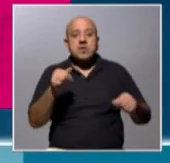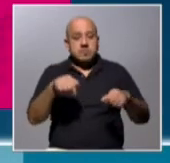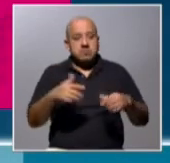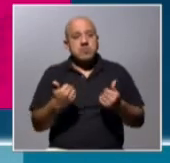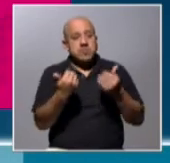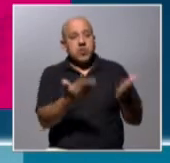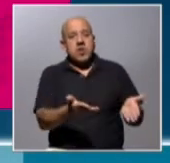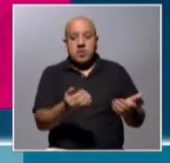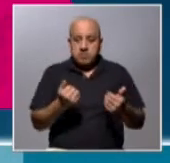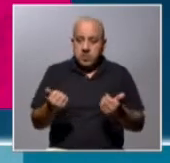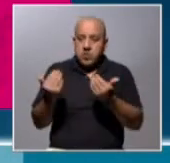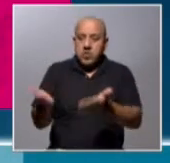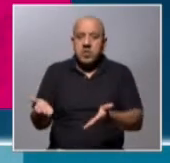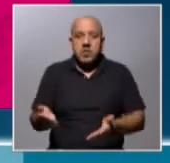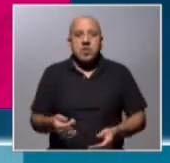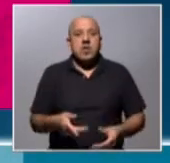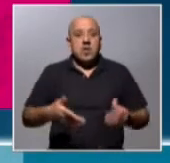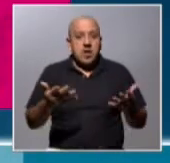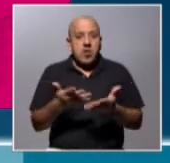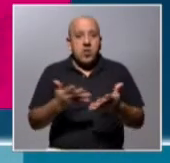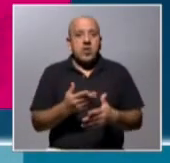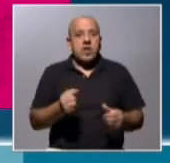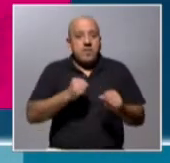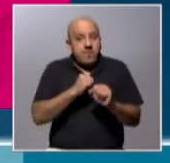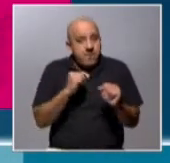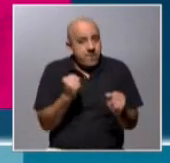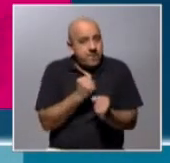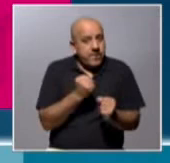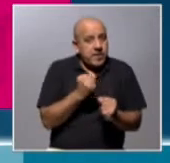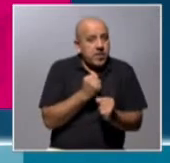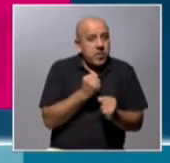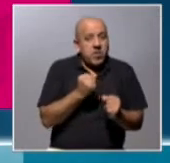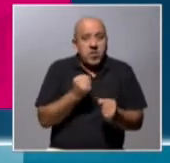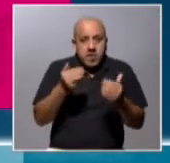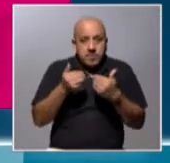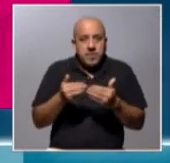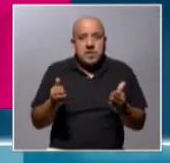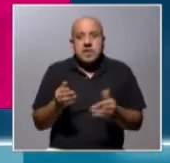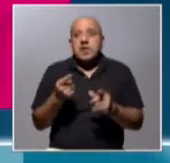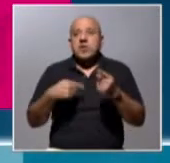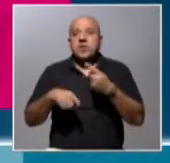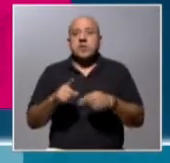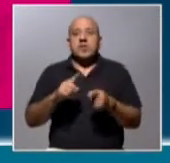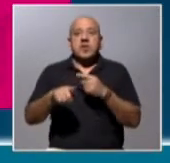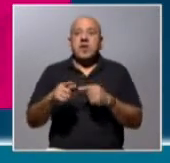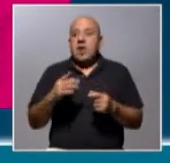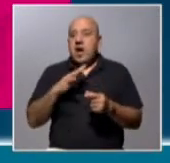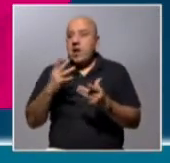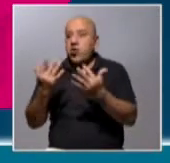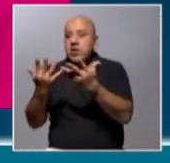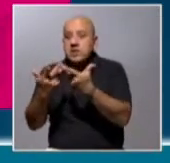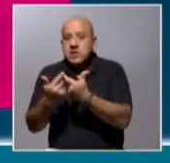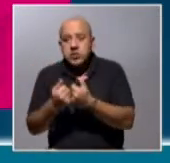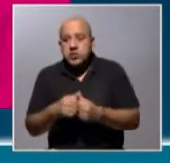también empieza a hacer un poco más de frío y entonces muchas organizaciones también empiezan a